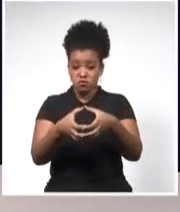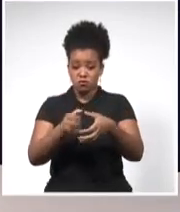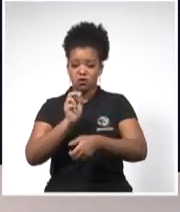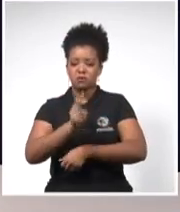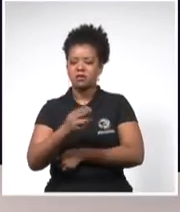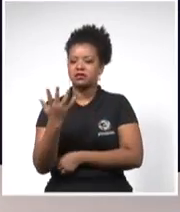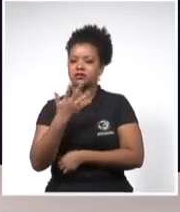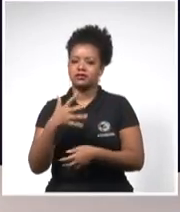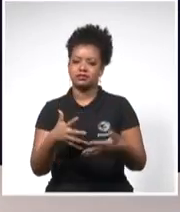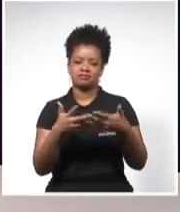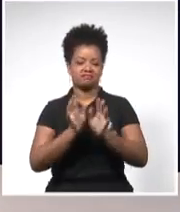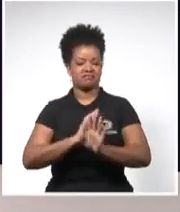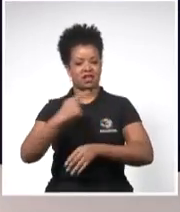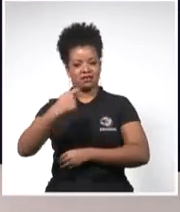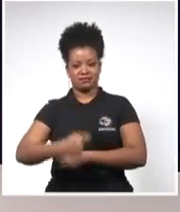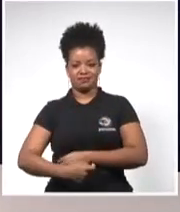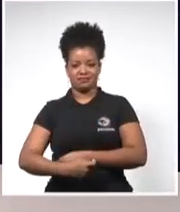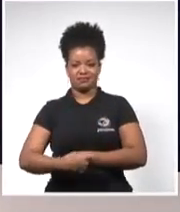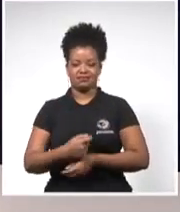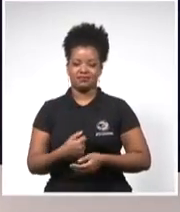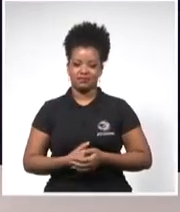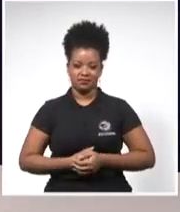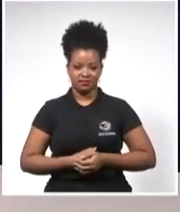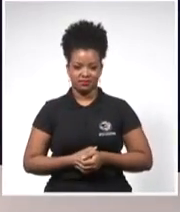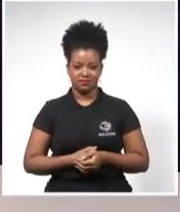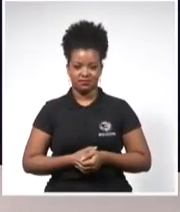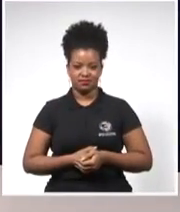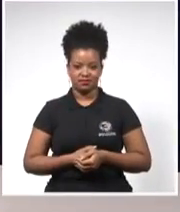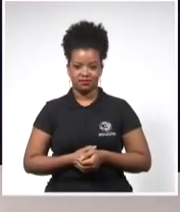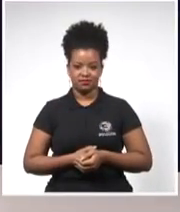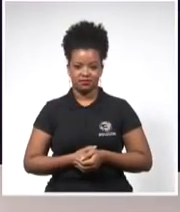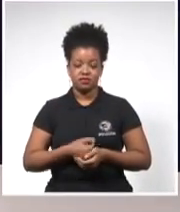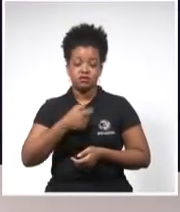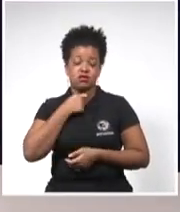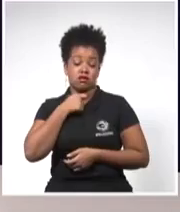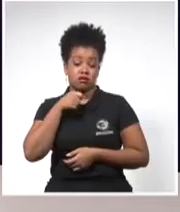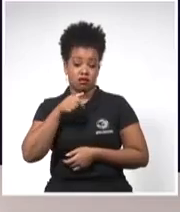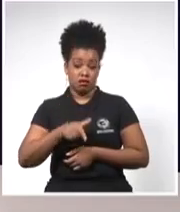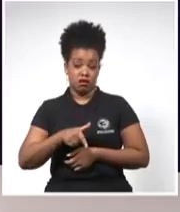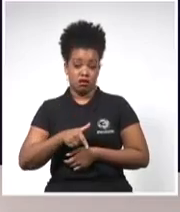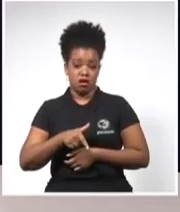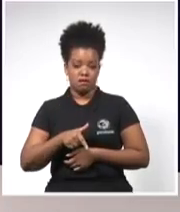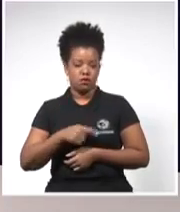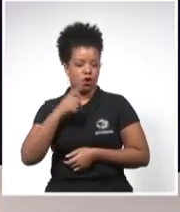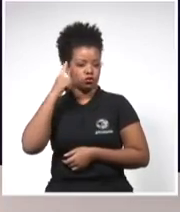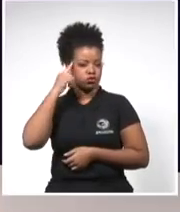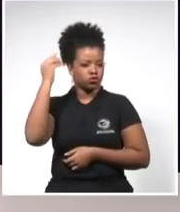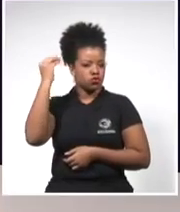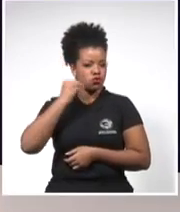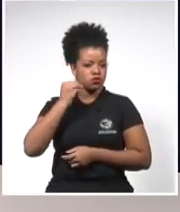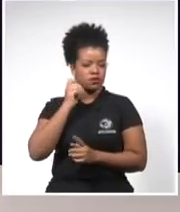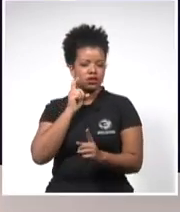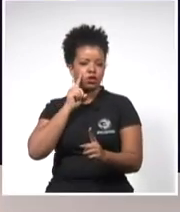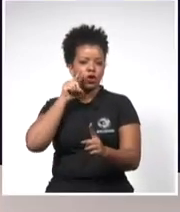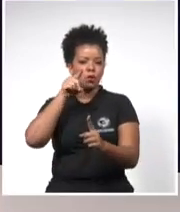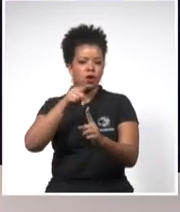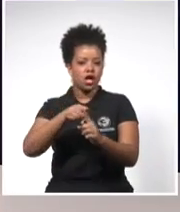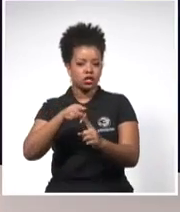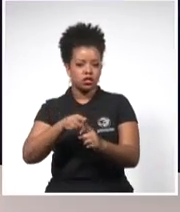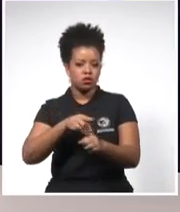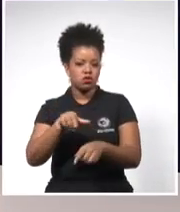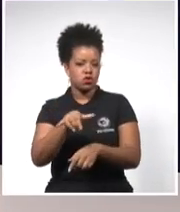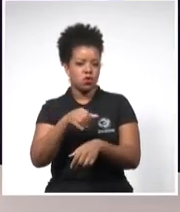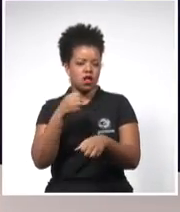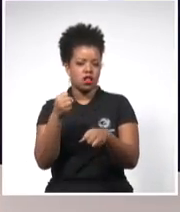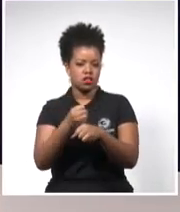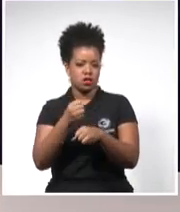ya definió. Nadie con un sentido básico de honestidad, con un conocimiento de los propósitos y de la conducta del gobierno de